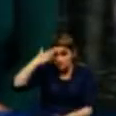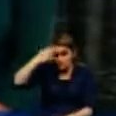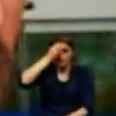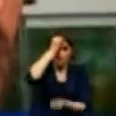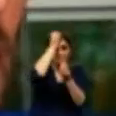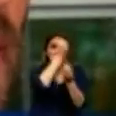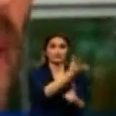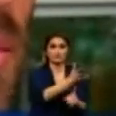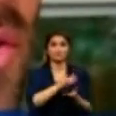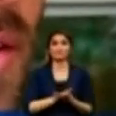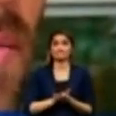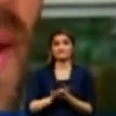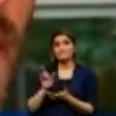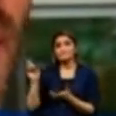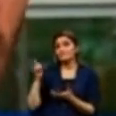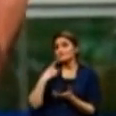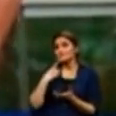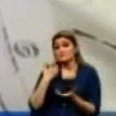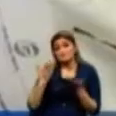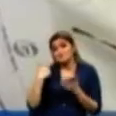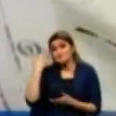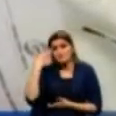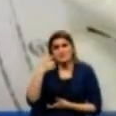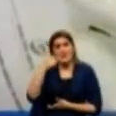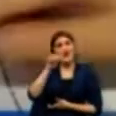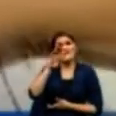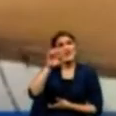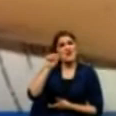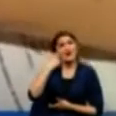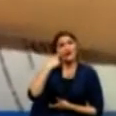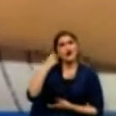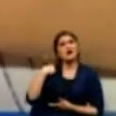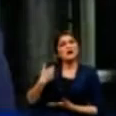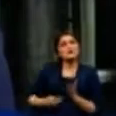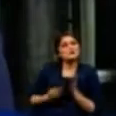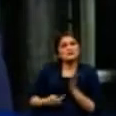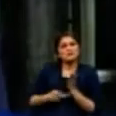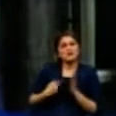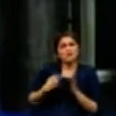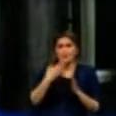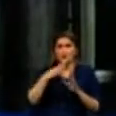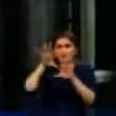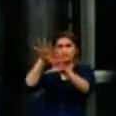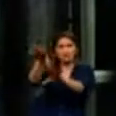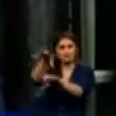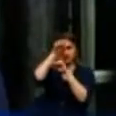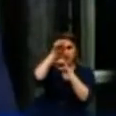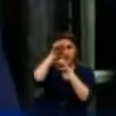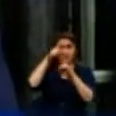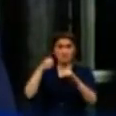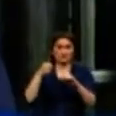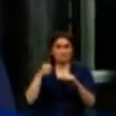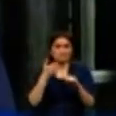de la Comisión, ha revelado la posibilidad de que el caso Gabela abra nuevas investigaciones. Secuestros, violencia